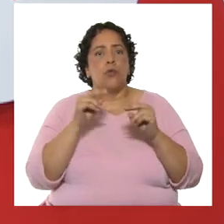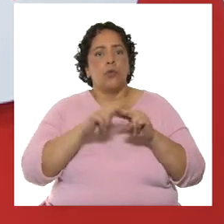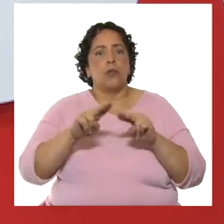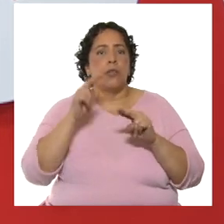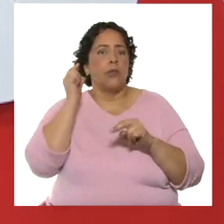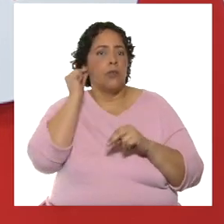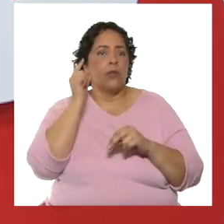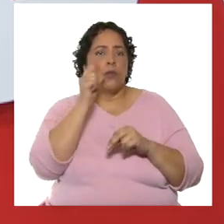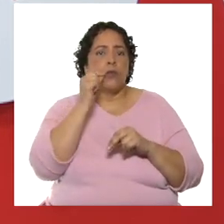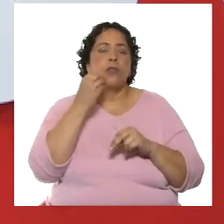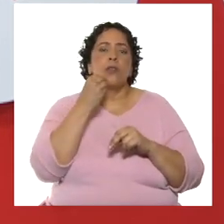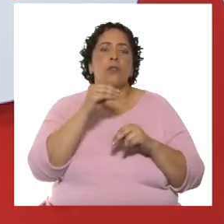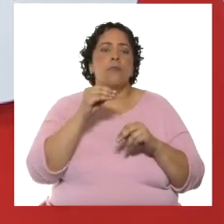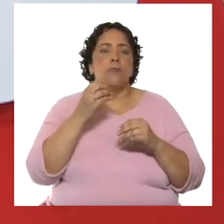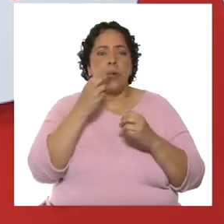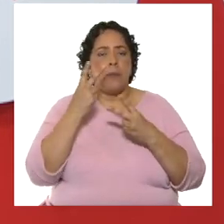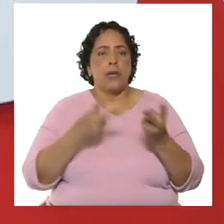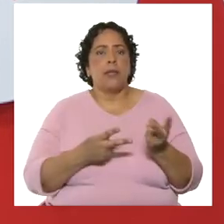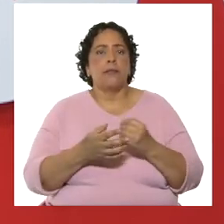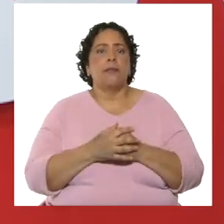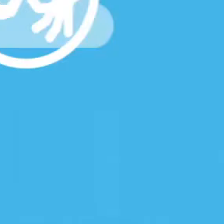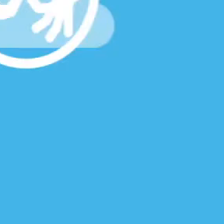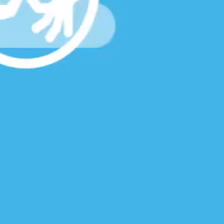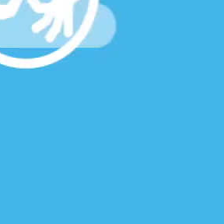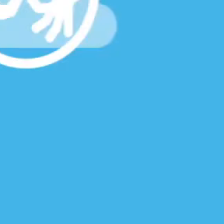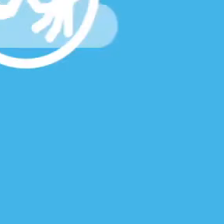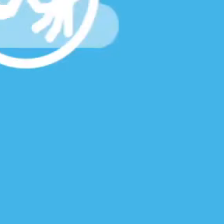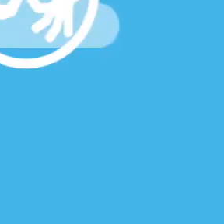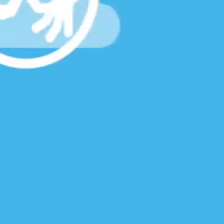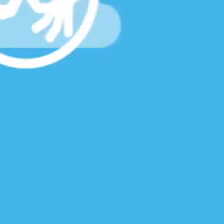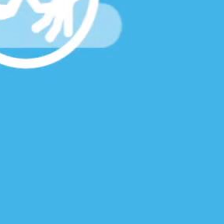niños, niñas y adolescentes. ¡Sean bienvenidas!